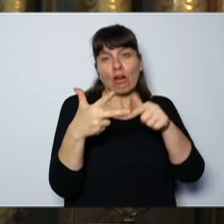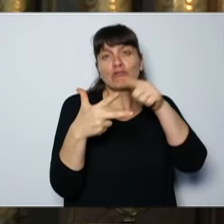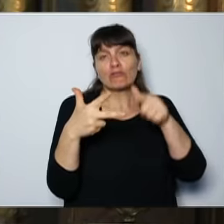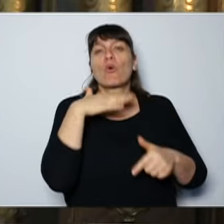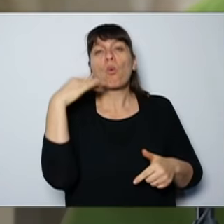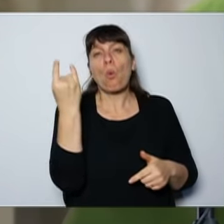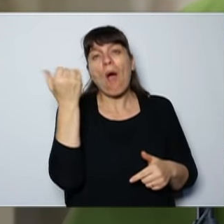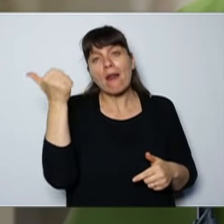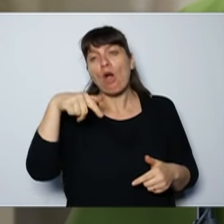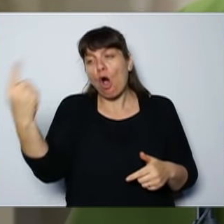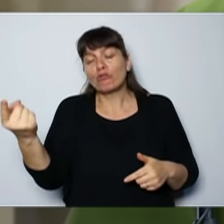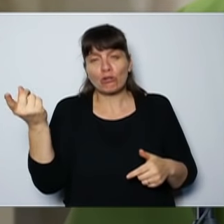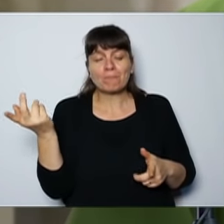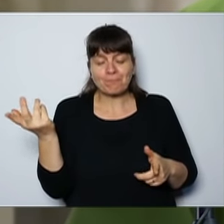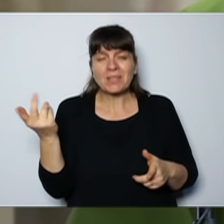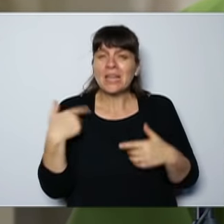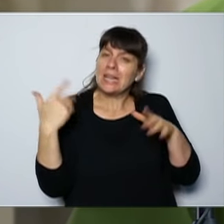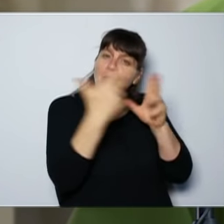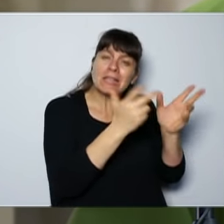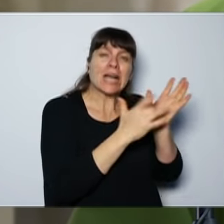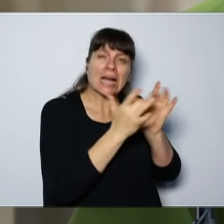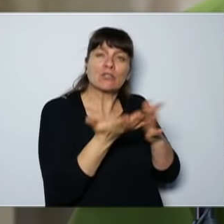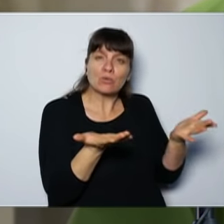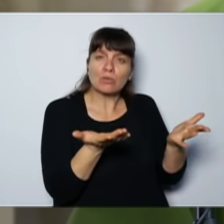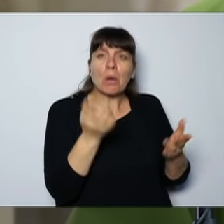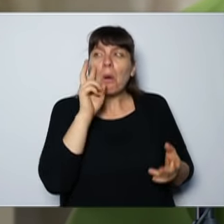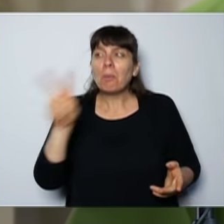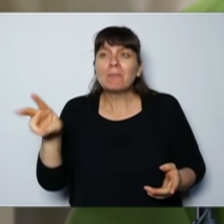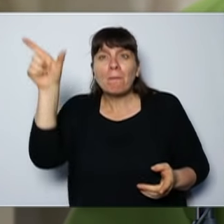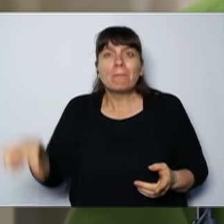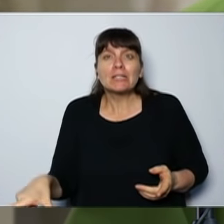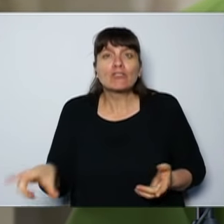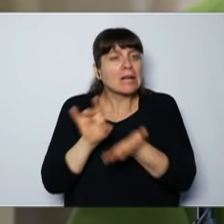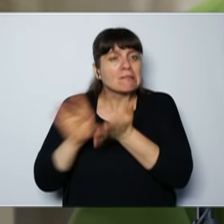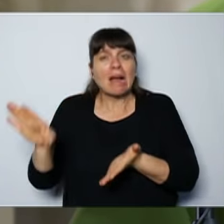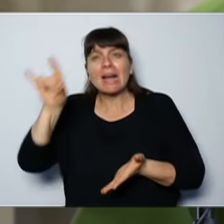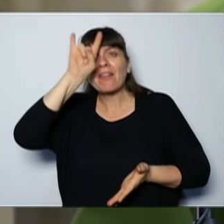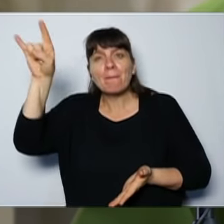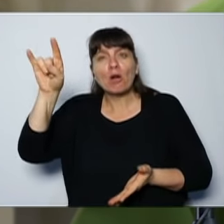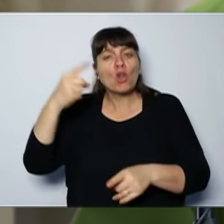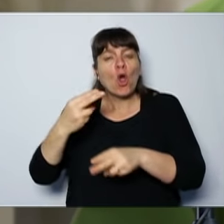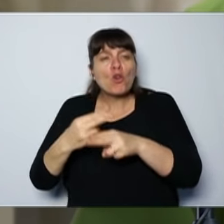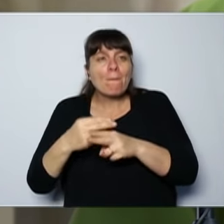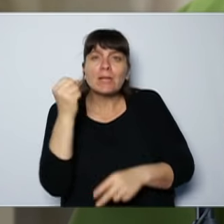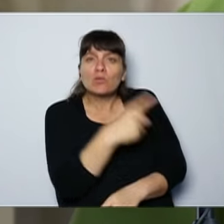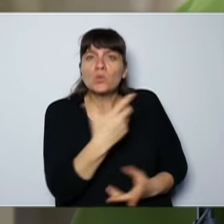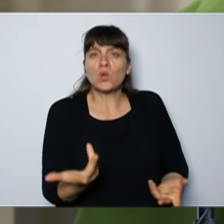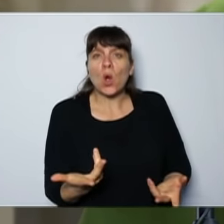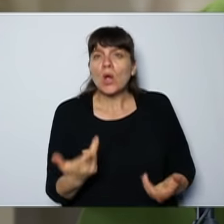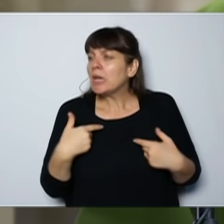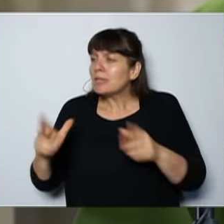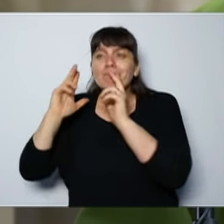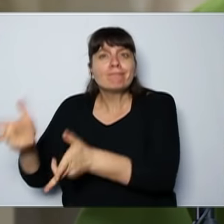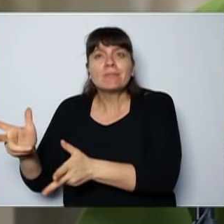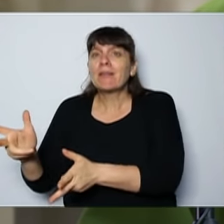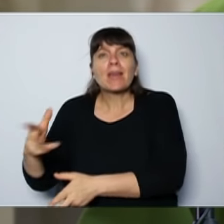otro más, y le dice a Jesús: hemos visto a alguien que estaba expulsando demonios en tu nombre y hemos